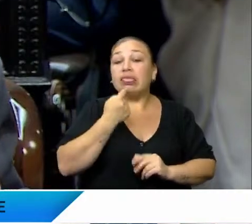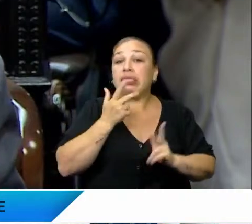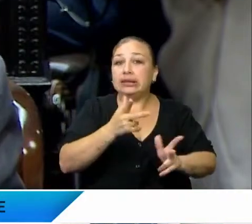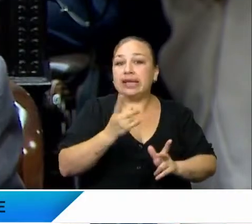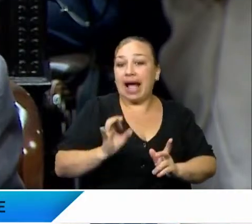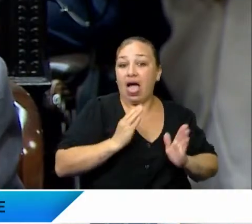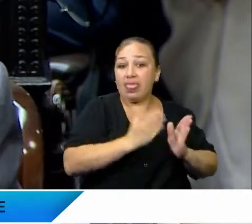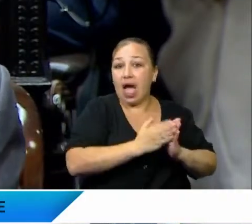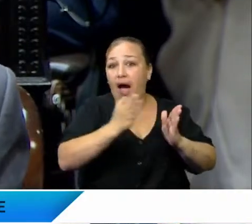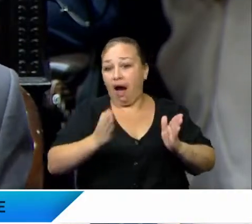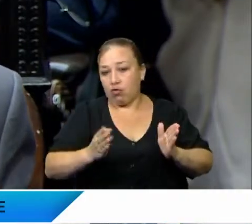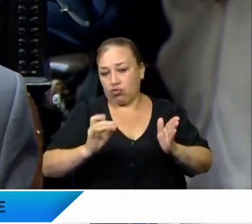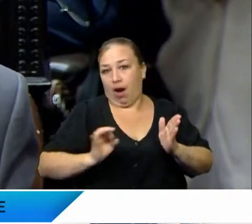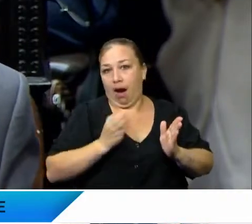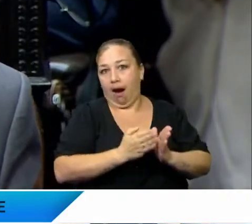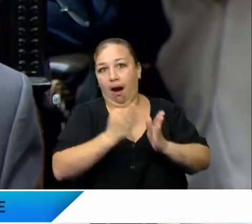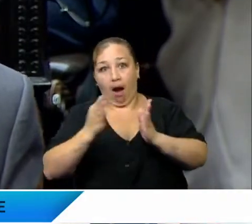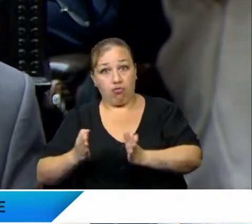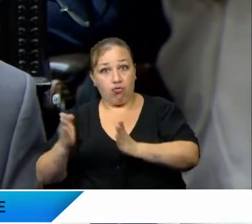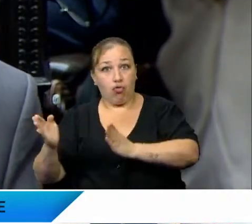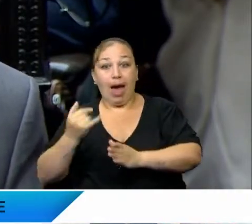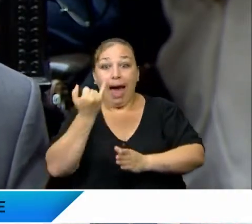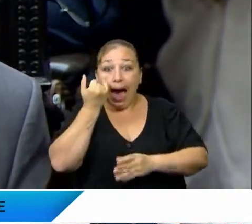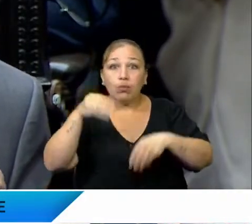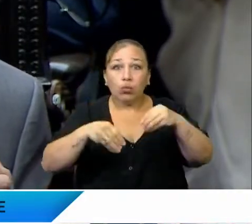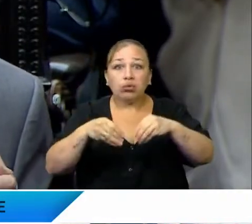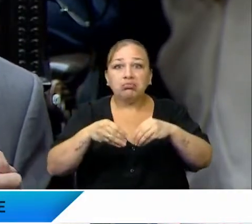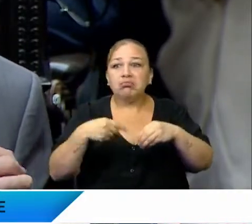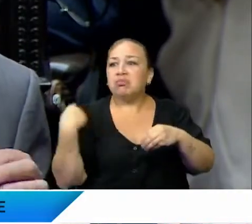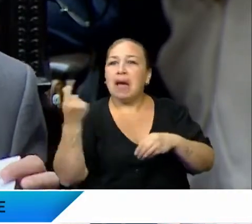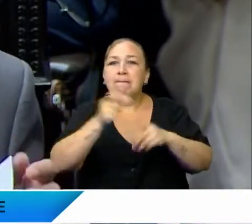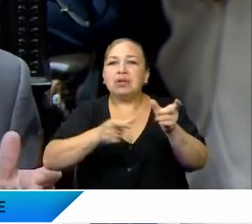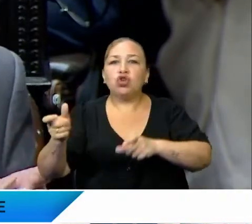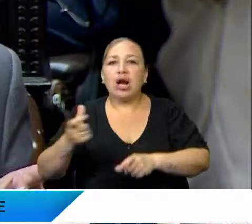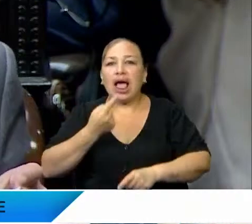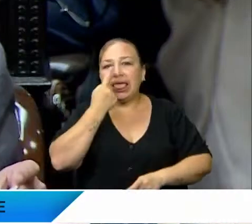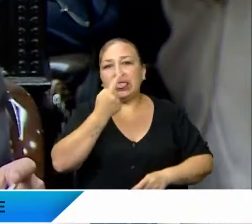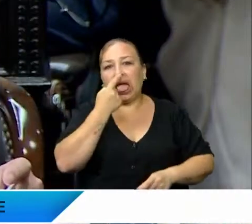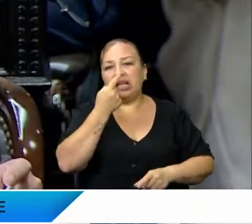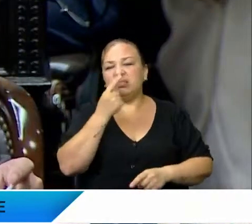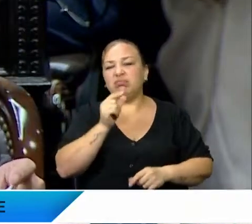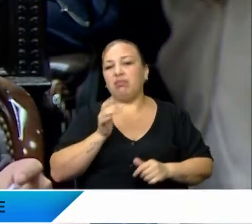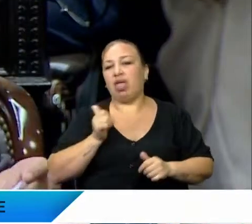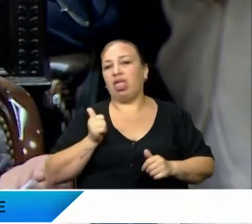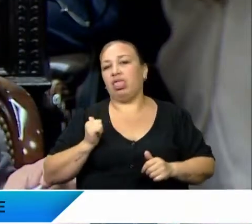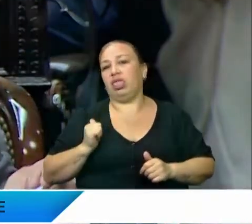se producen elecciones hay menos interés de la ciudadanía en participar de las PASO.